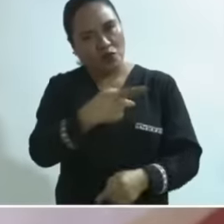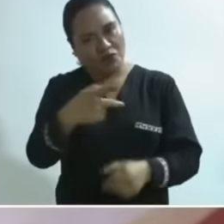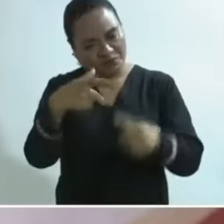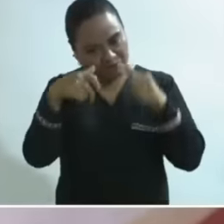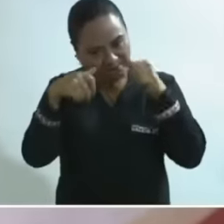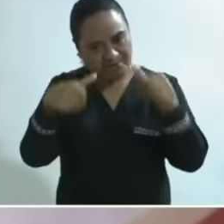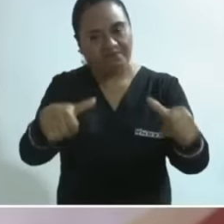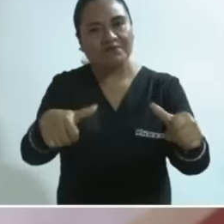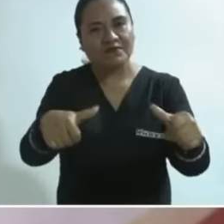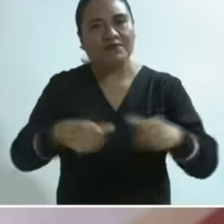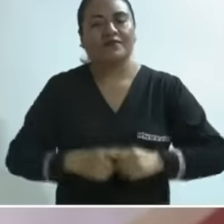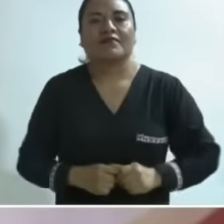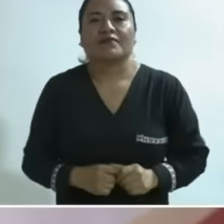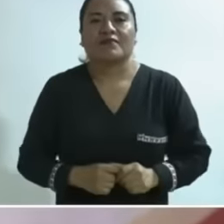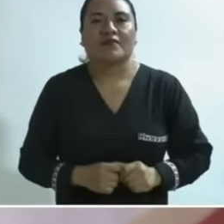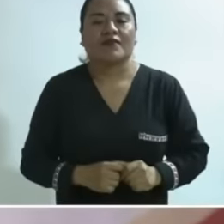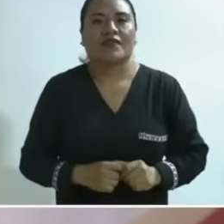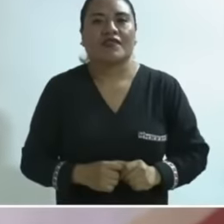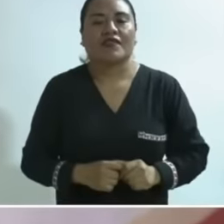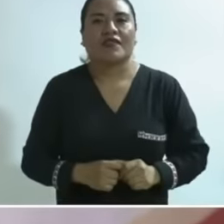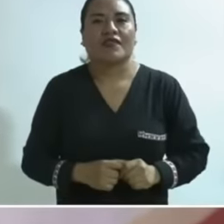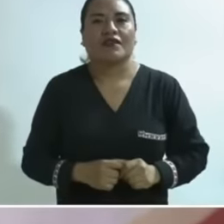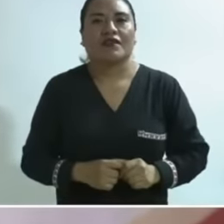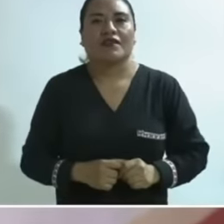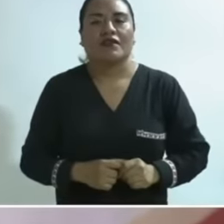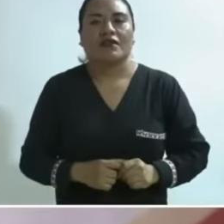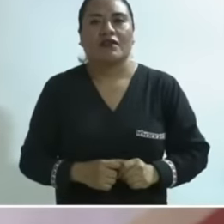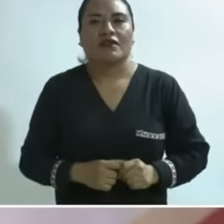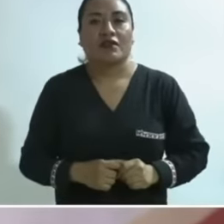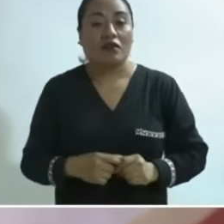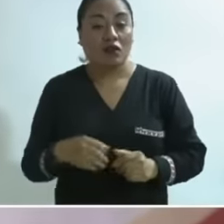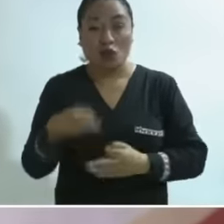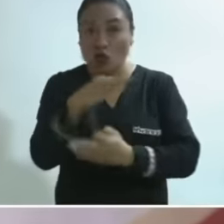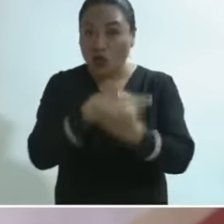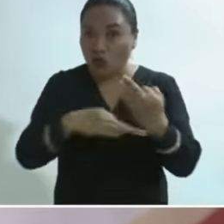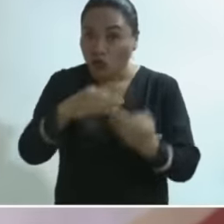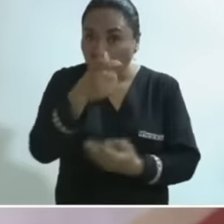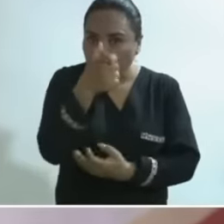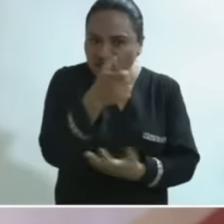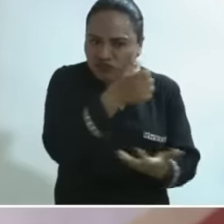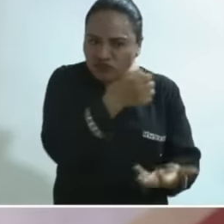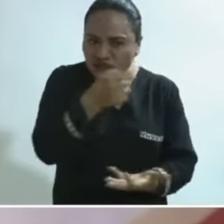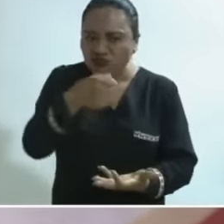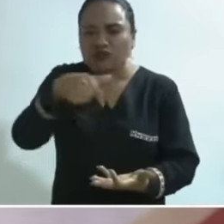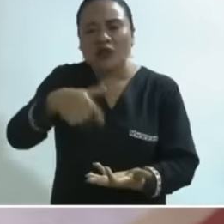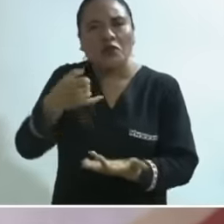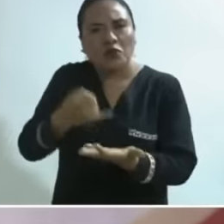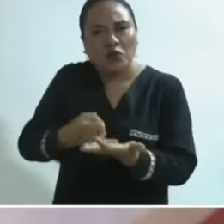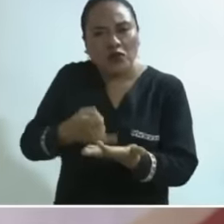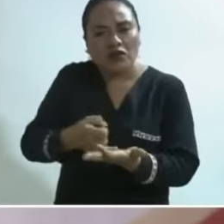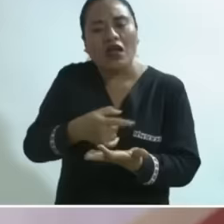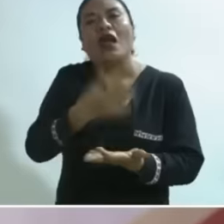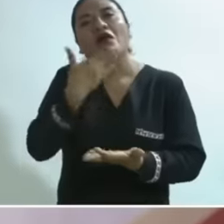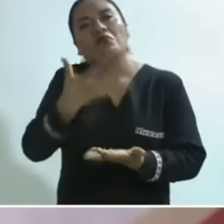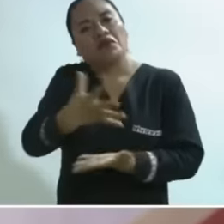Además, el que todo el recurso público se regrese al pueblo de México,